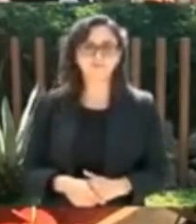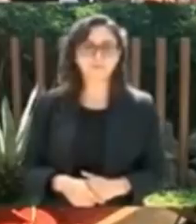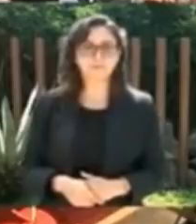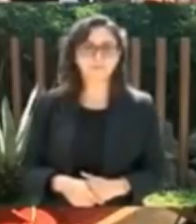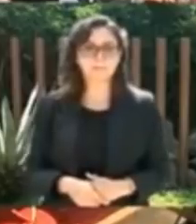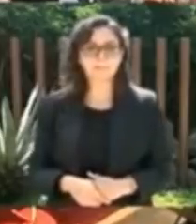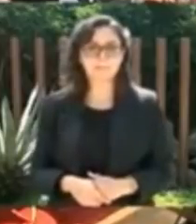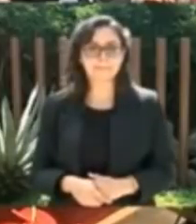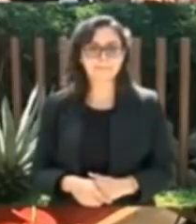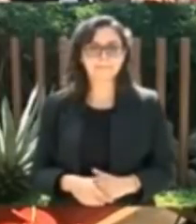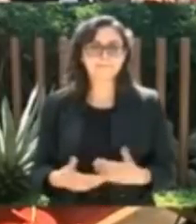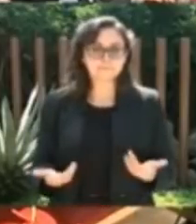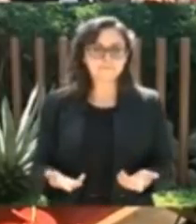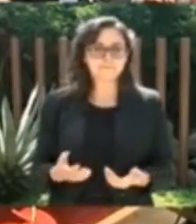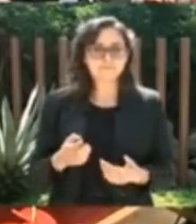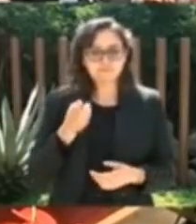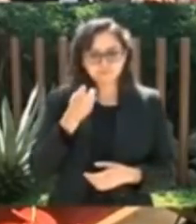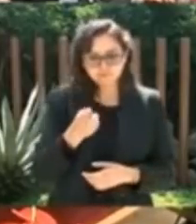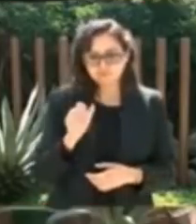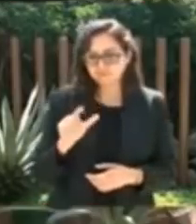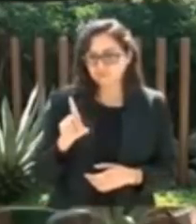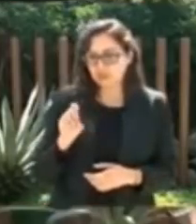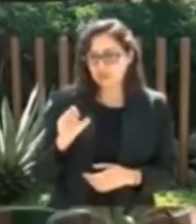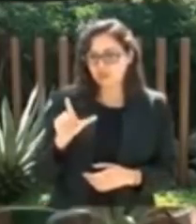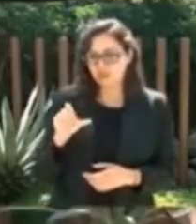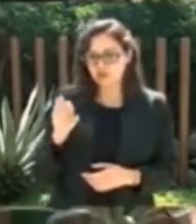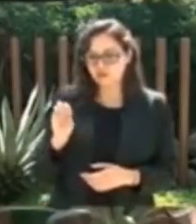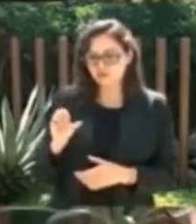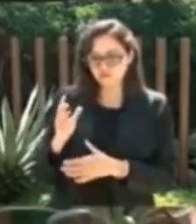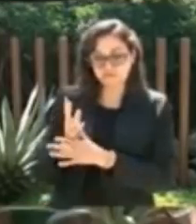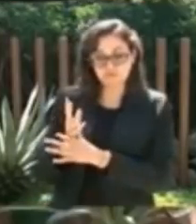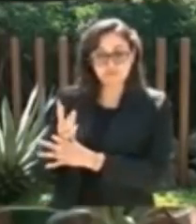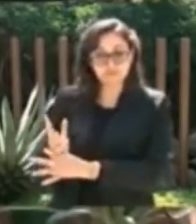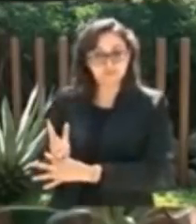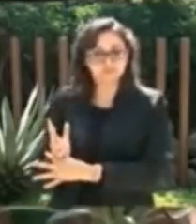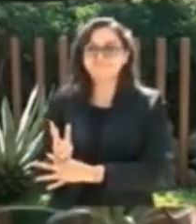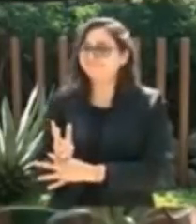¿Se le atribuye a don Adolfo Ruiz Cortines? Pues no.